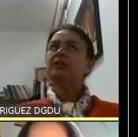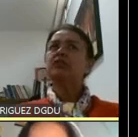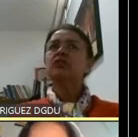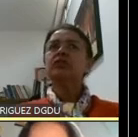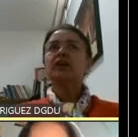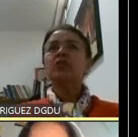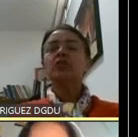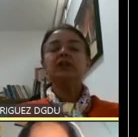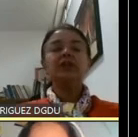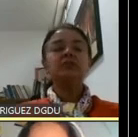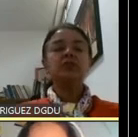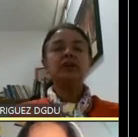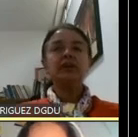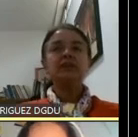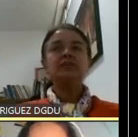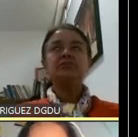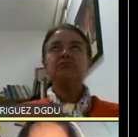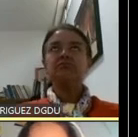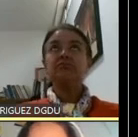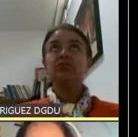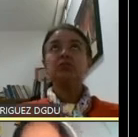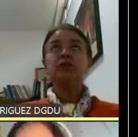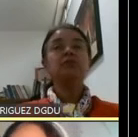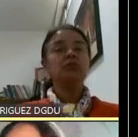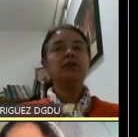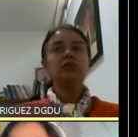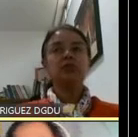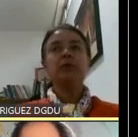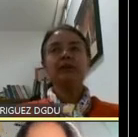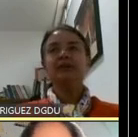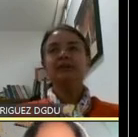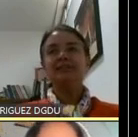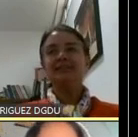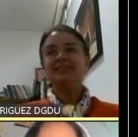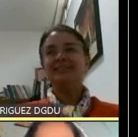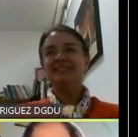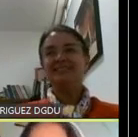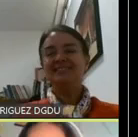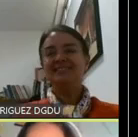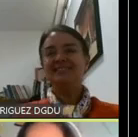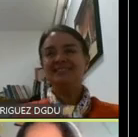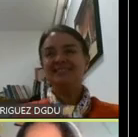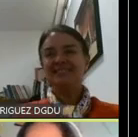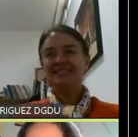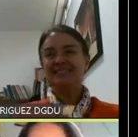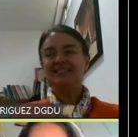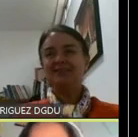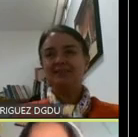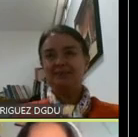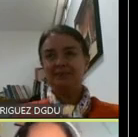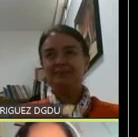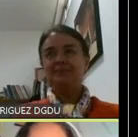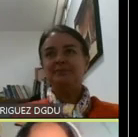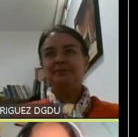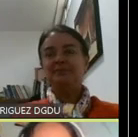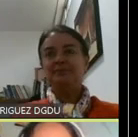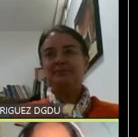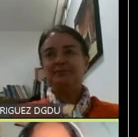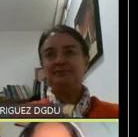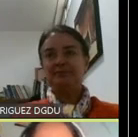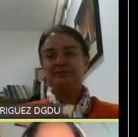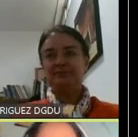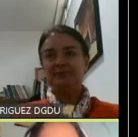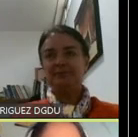a los zapatos con tacón, en las mujeres, ¿los pueden volver a ocupar? Sí, los pueden volver a ocupar si llevaron una